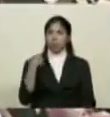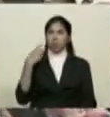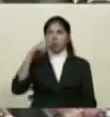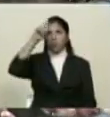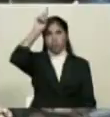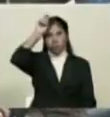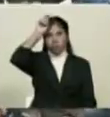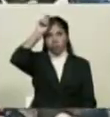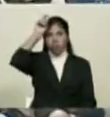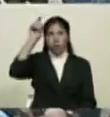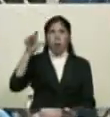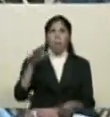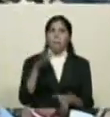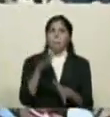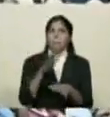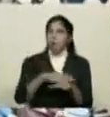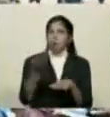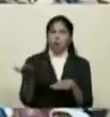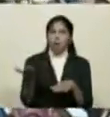qué?